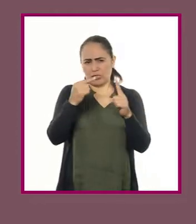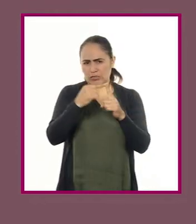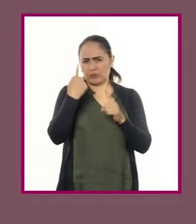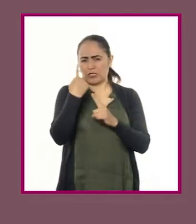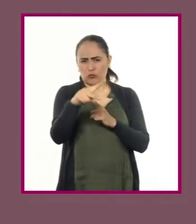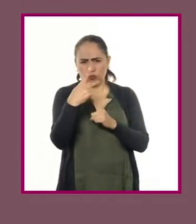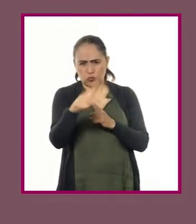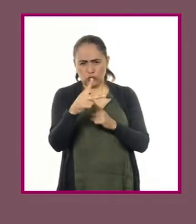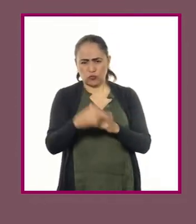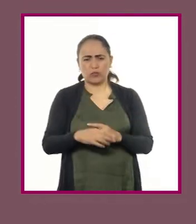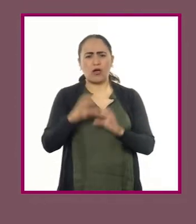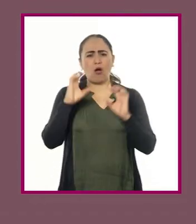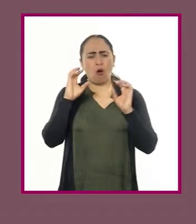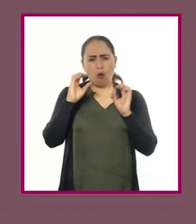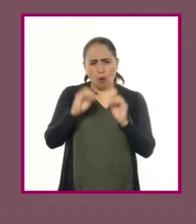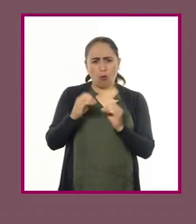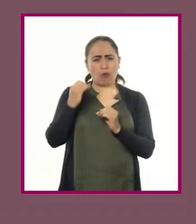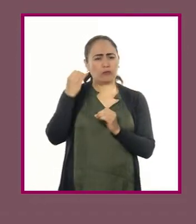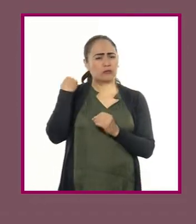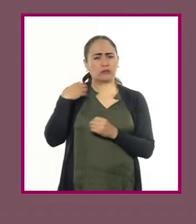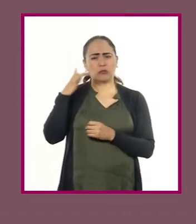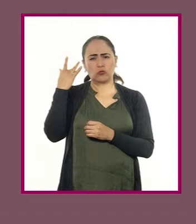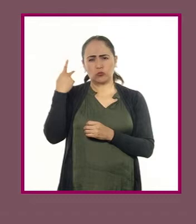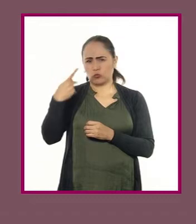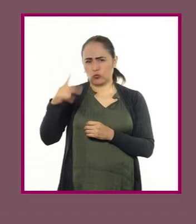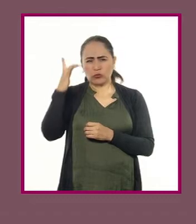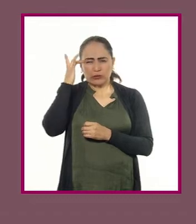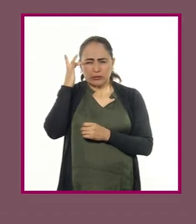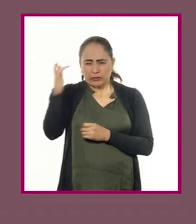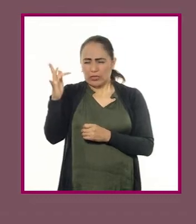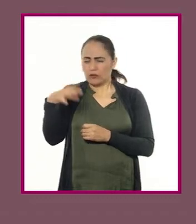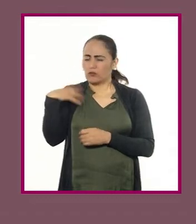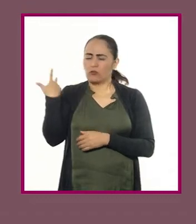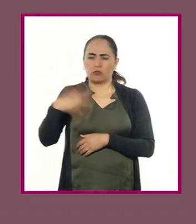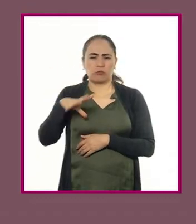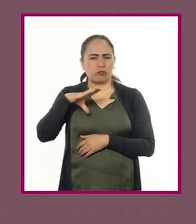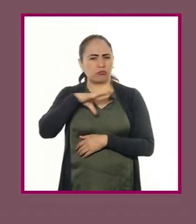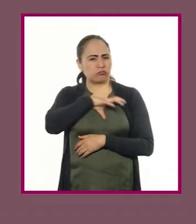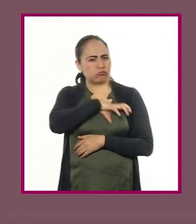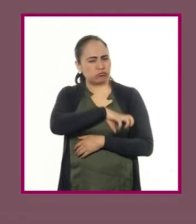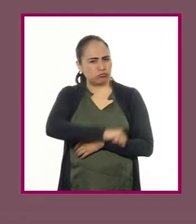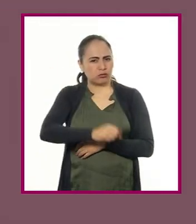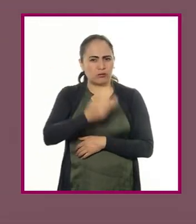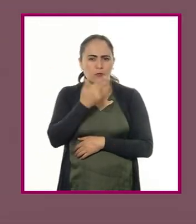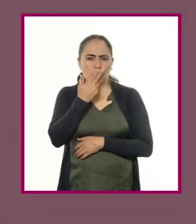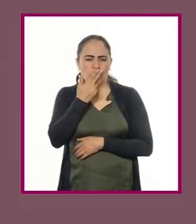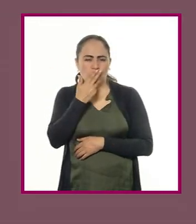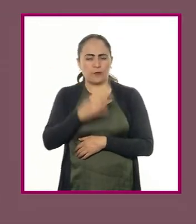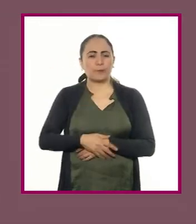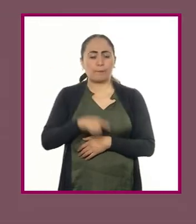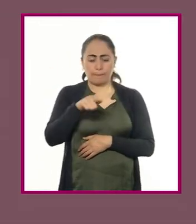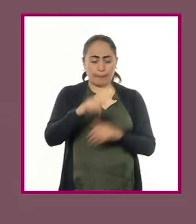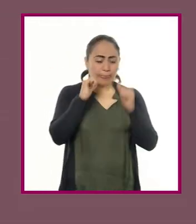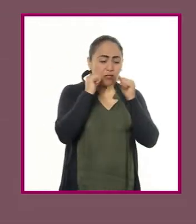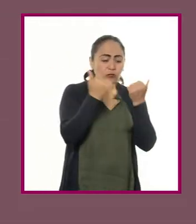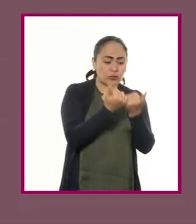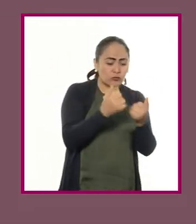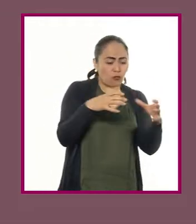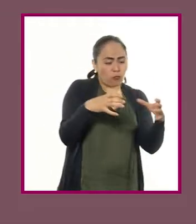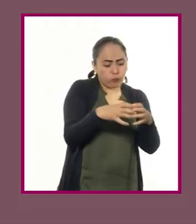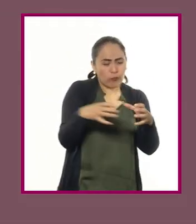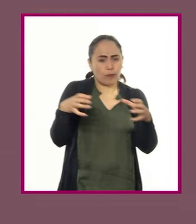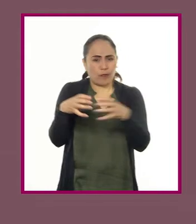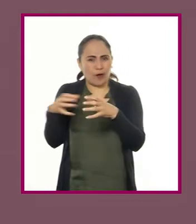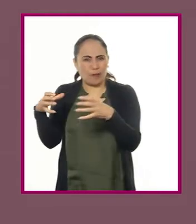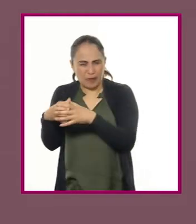un santo al que tienen una devoción particular, y estas asociaciones ven